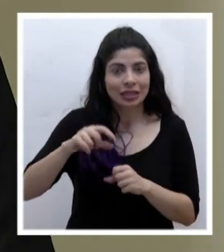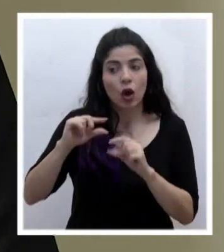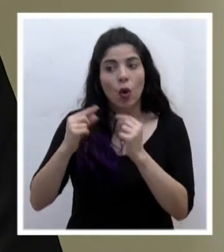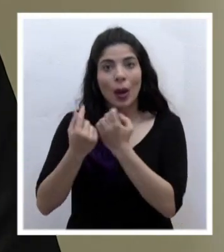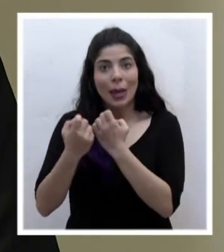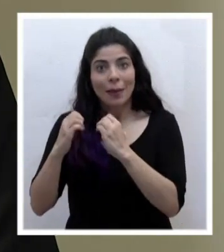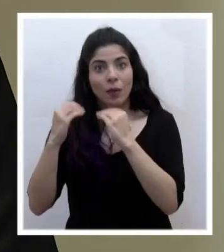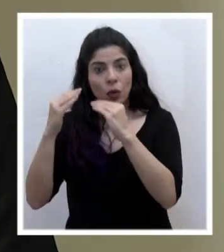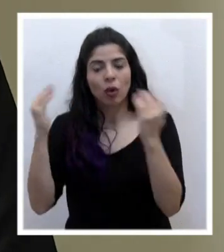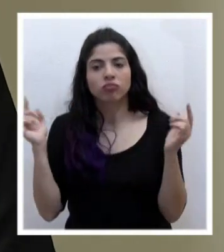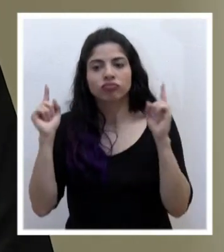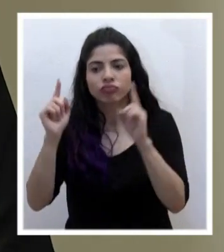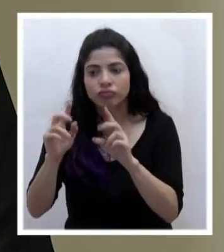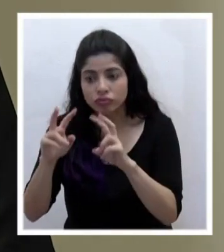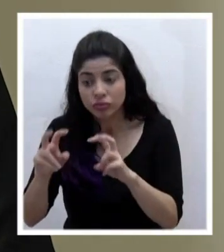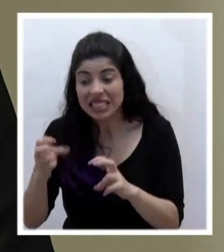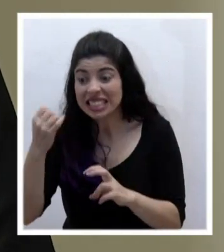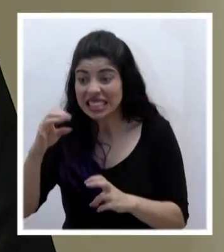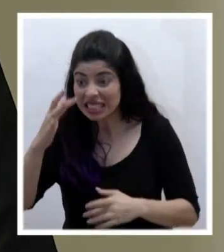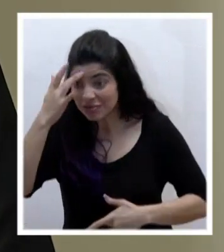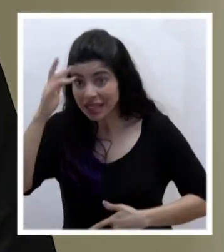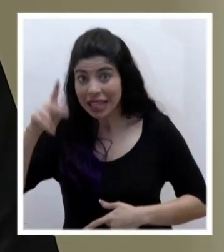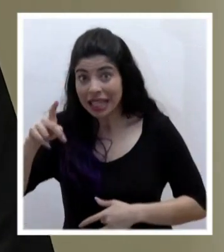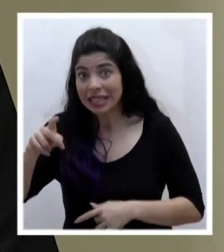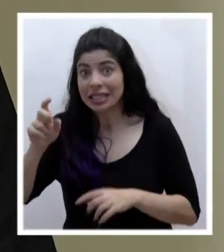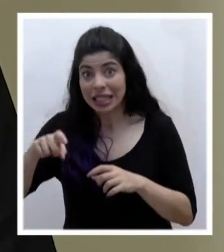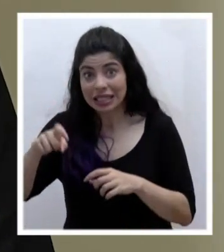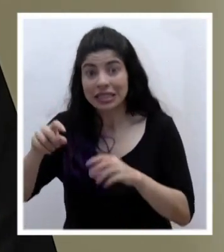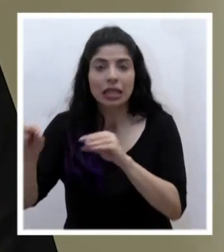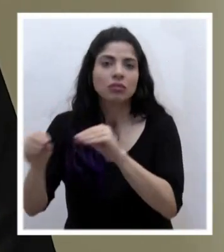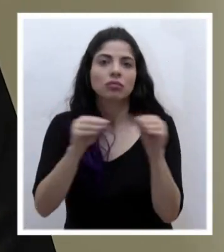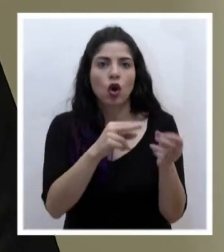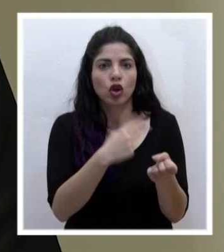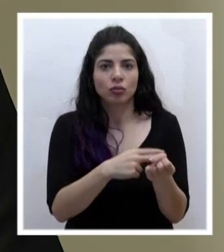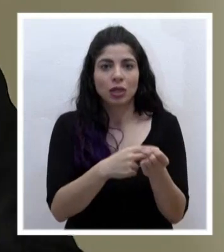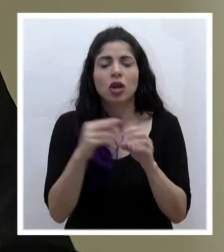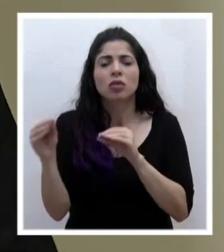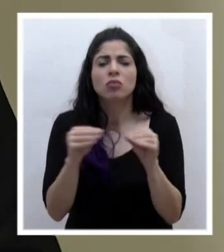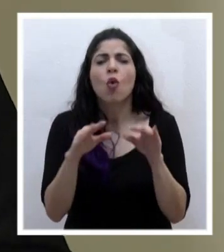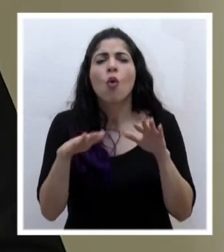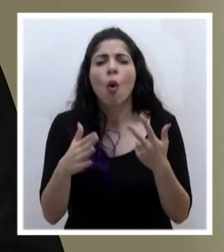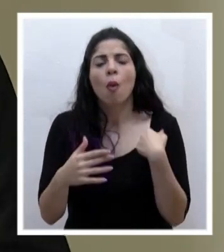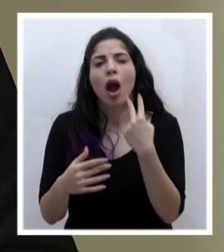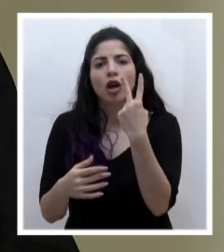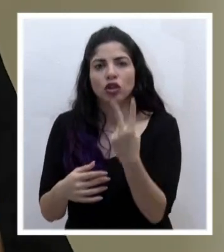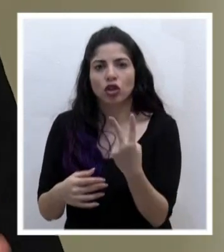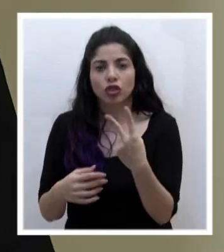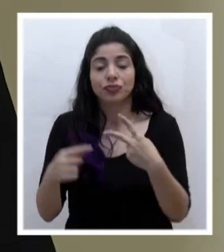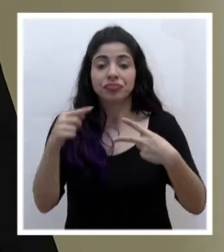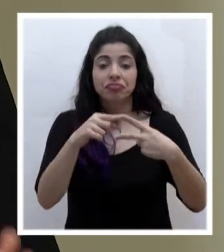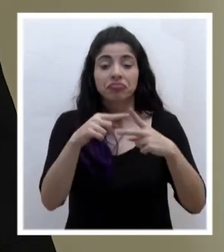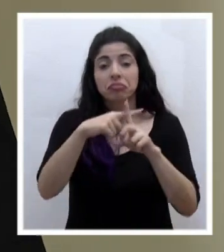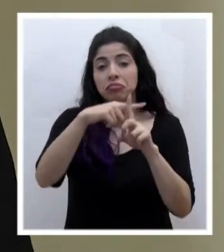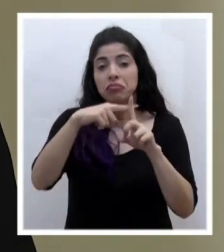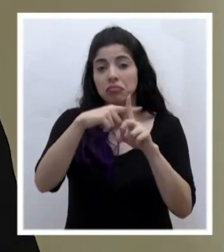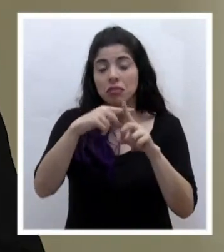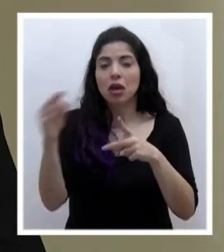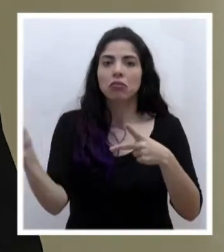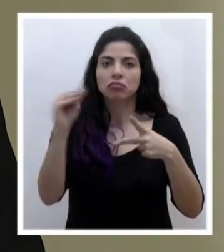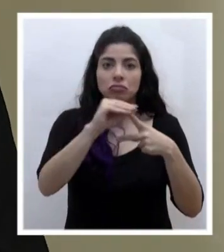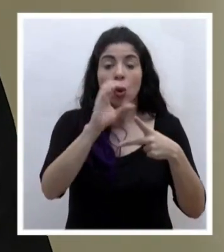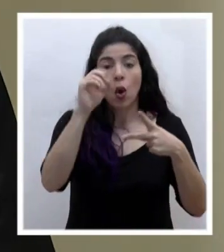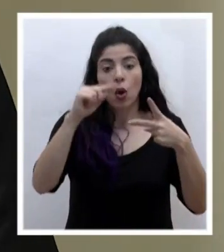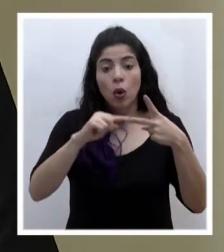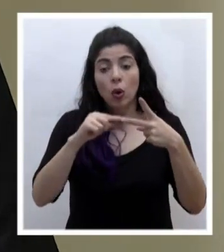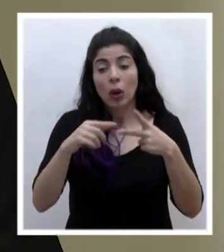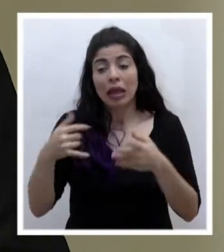y hospitalización en caso de que los pacientes lo necesiten. Hay 2 tipos de hospitalizaciones: hospitalizaciones para casos moderados y hospitalizaciones